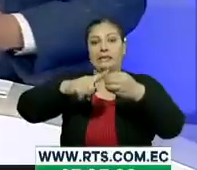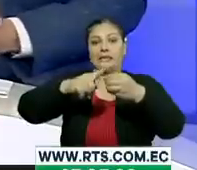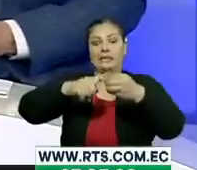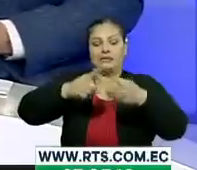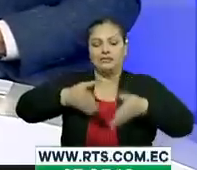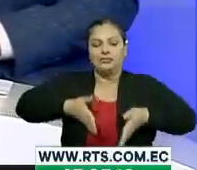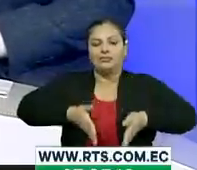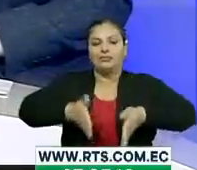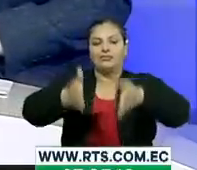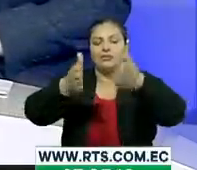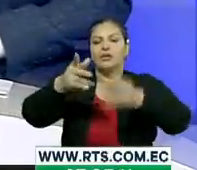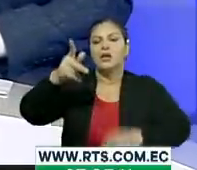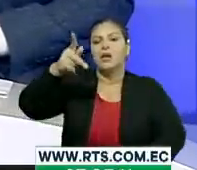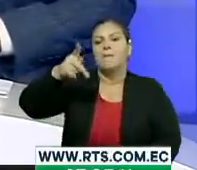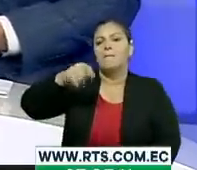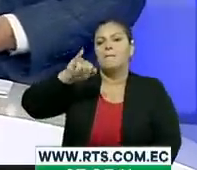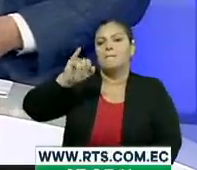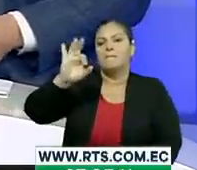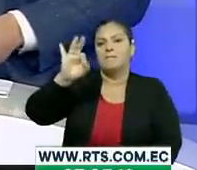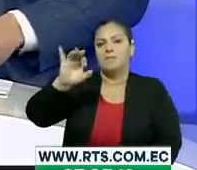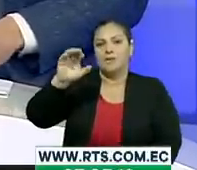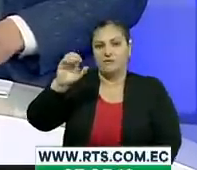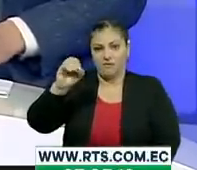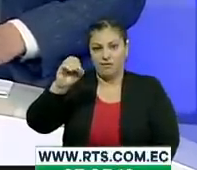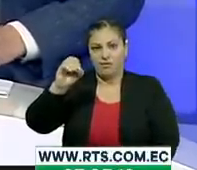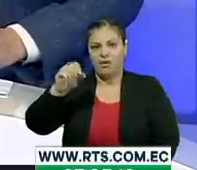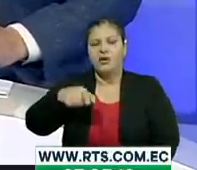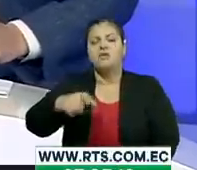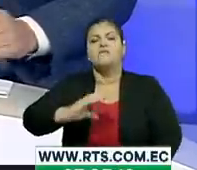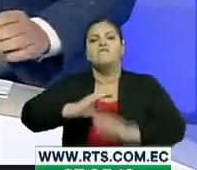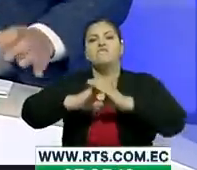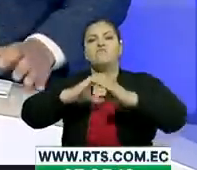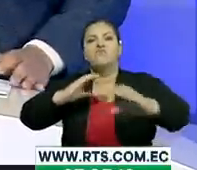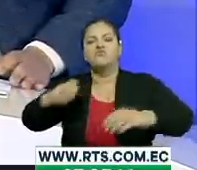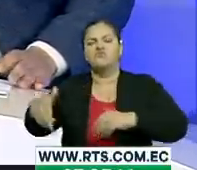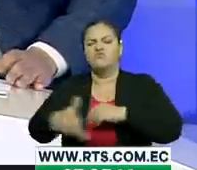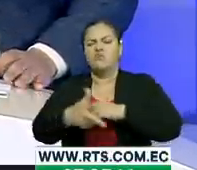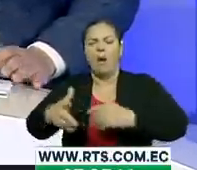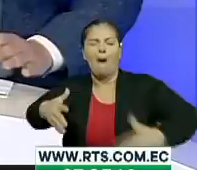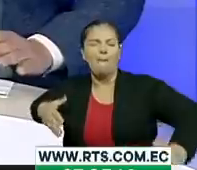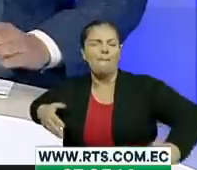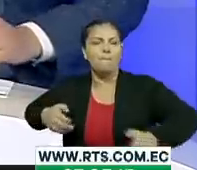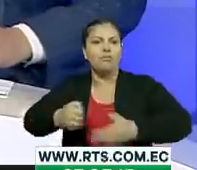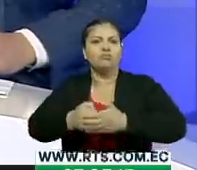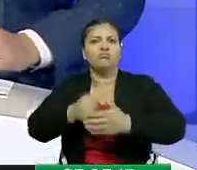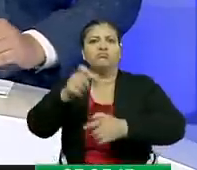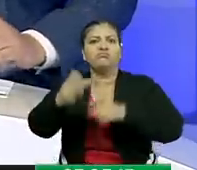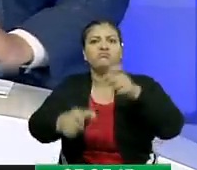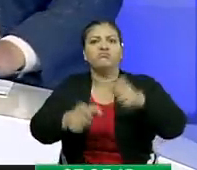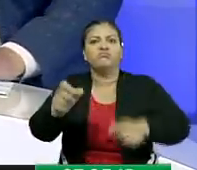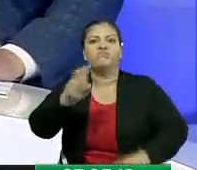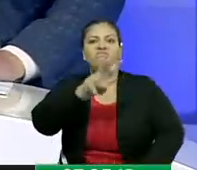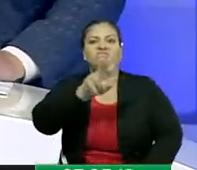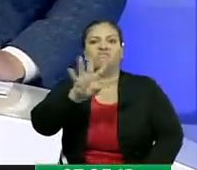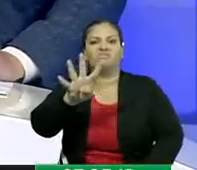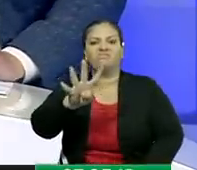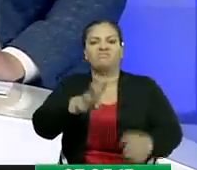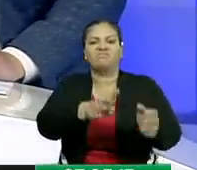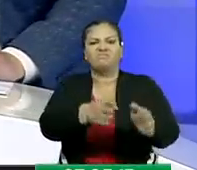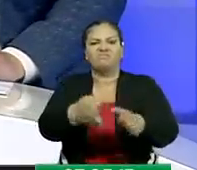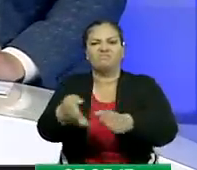propósito, tenemos a Iván Casamen para que nos dé el reporte, ahí que nos tiene de inmediato. Vamos a entrar en contacto entonces con Iván, vamos contigo.